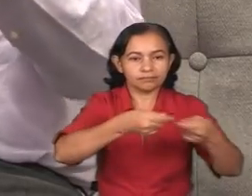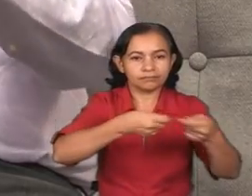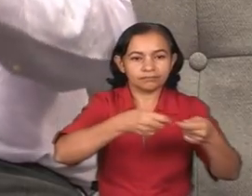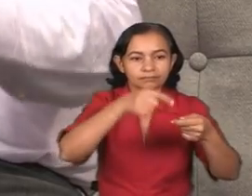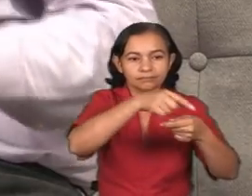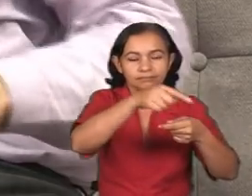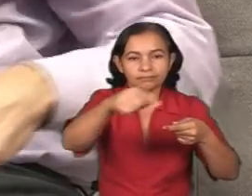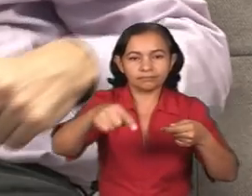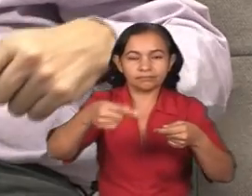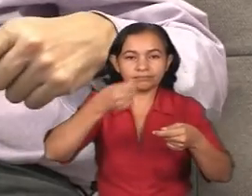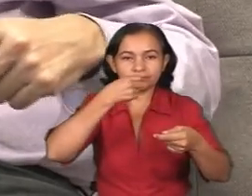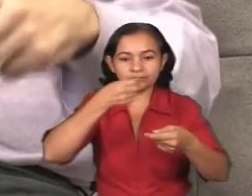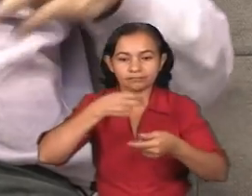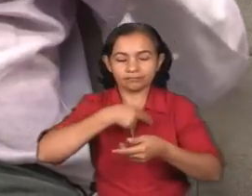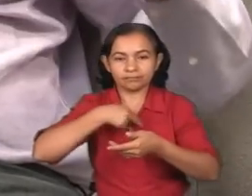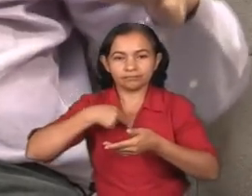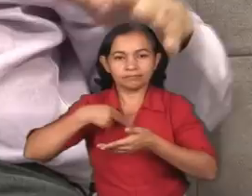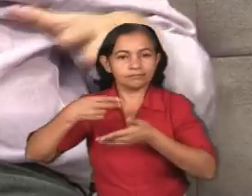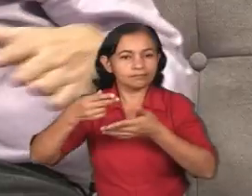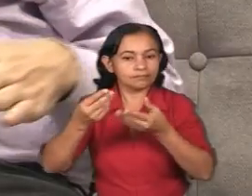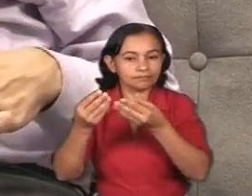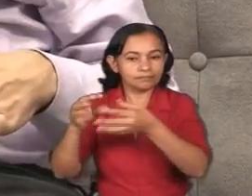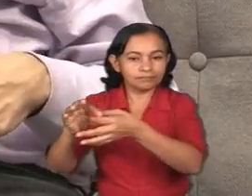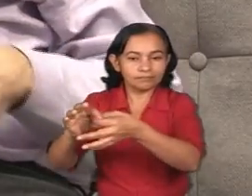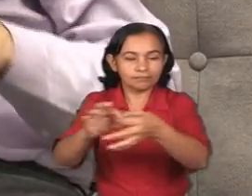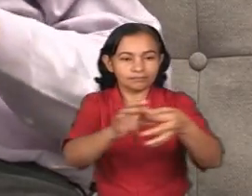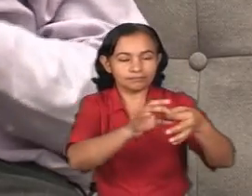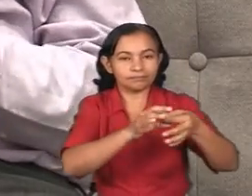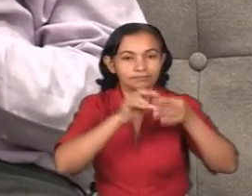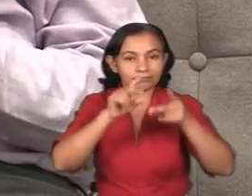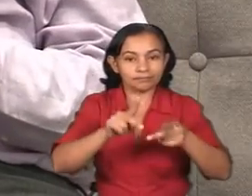okay, alrededor del que vende la comida, hay toda una cadena